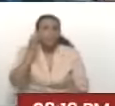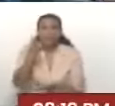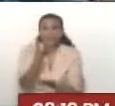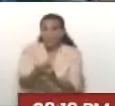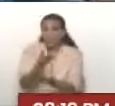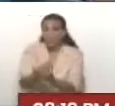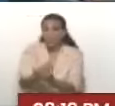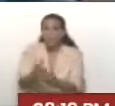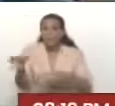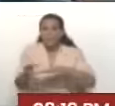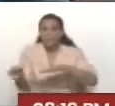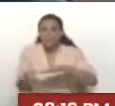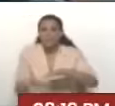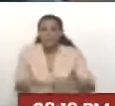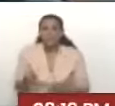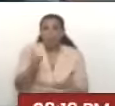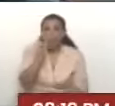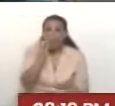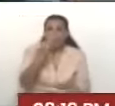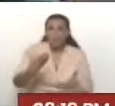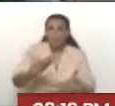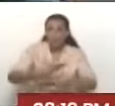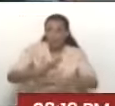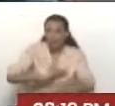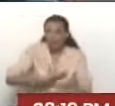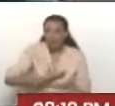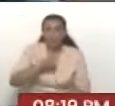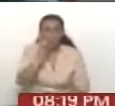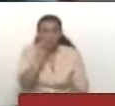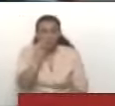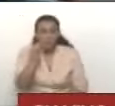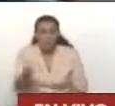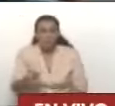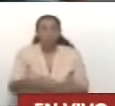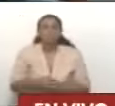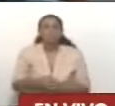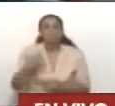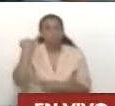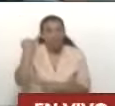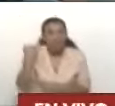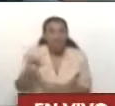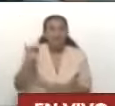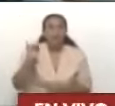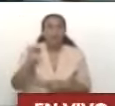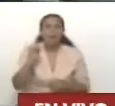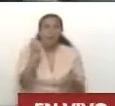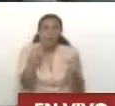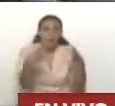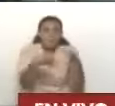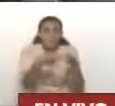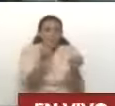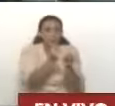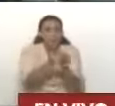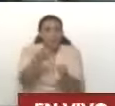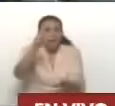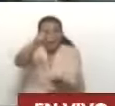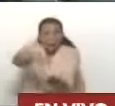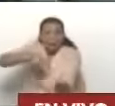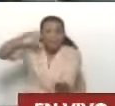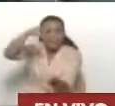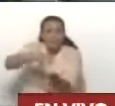Ana Fuentes, con nuestros alcaldes bolivarianos que también están presentes. Aquí están compañeros productores, campesinos,